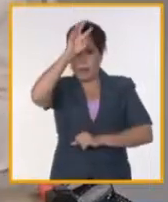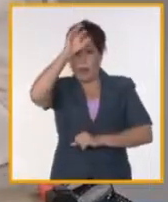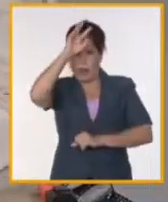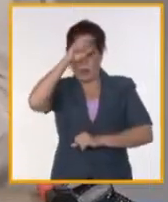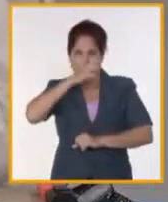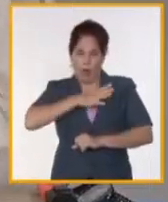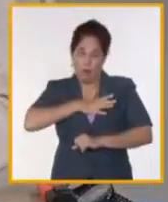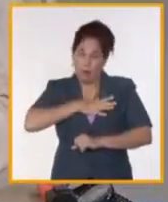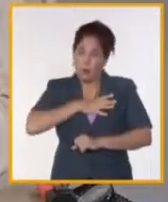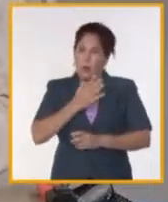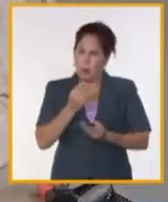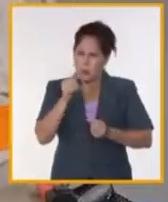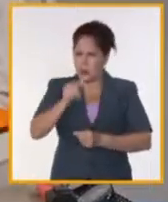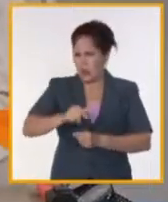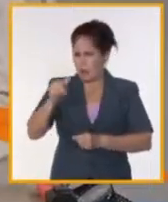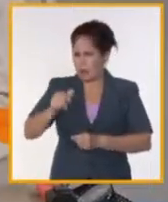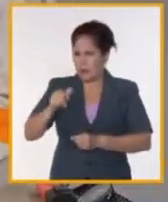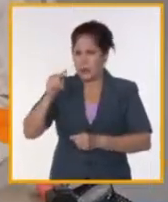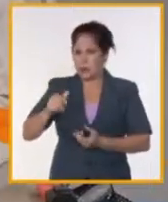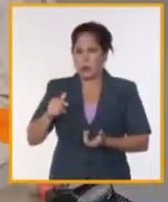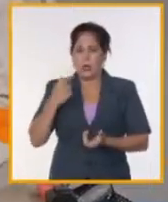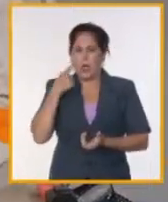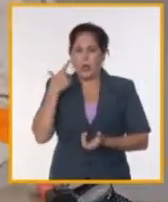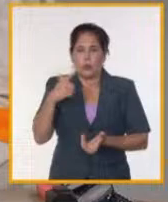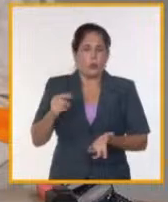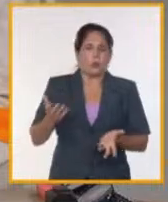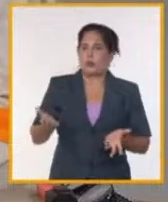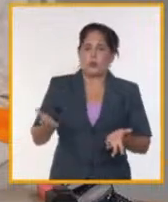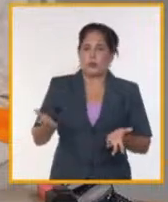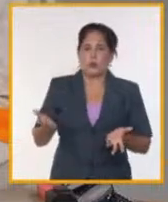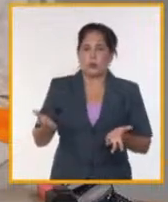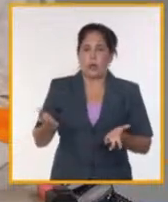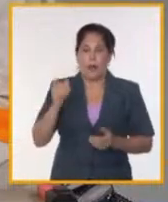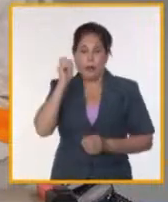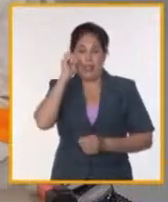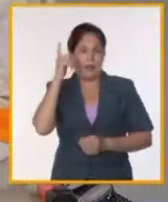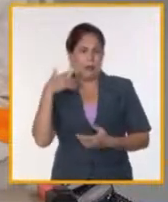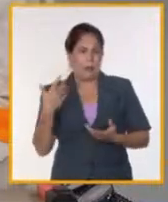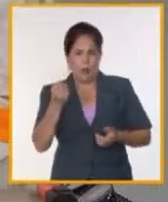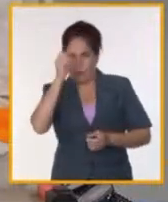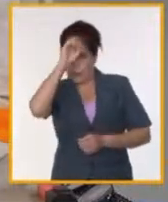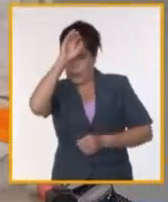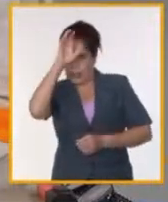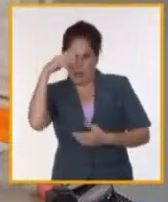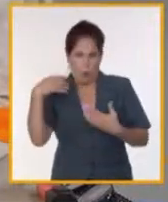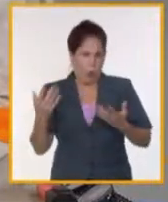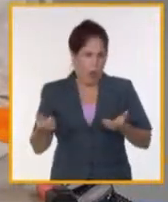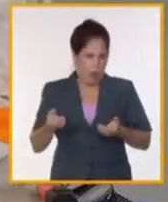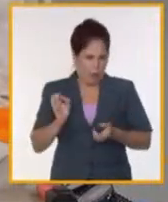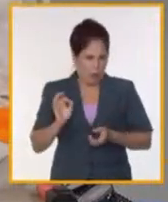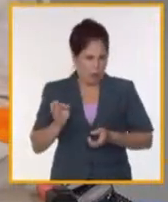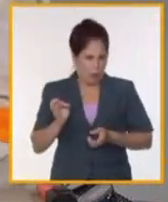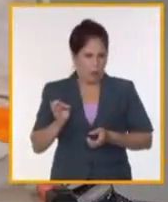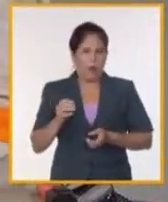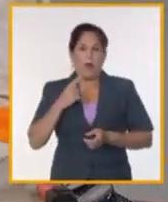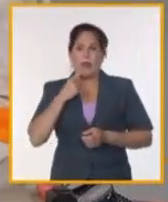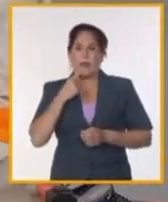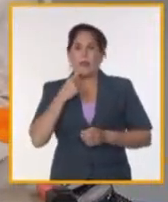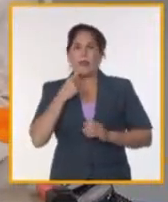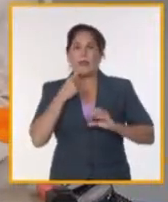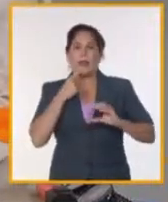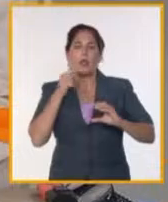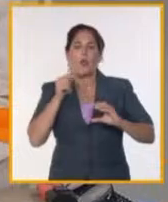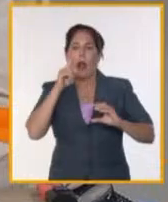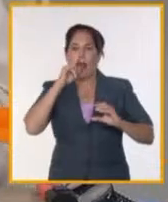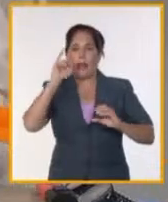usualmente muchas personas en Cuba, la idea que les viene a la mente es precisamente la minería del